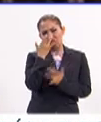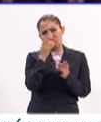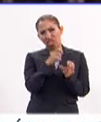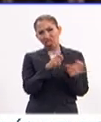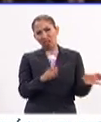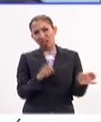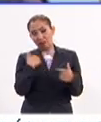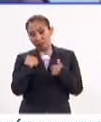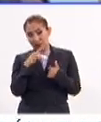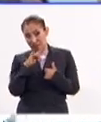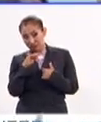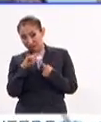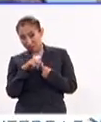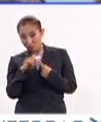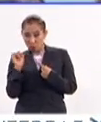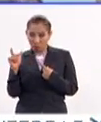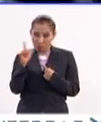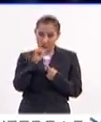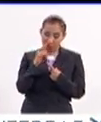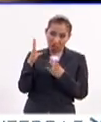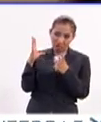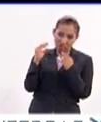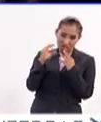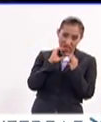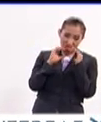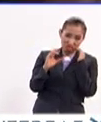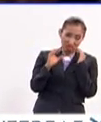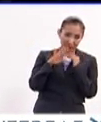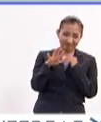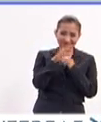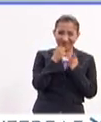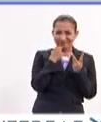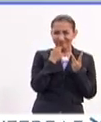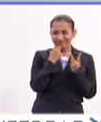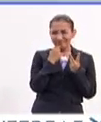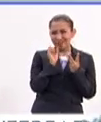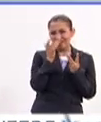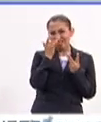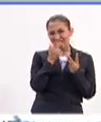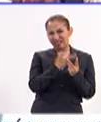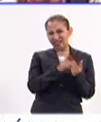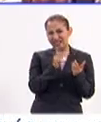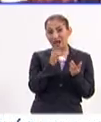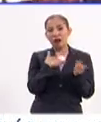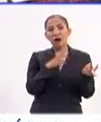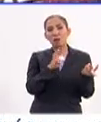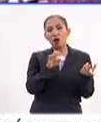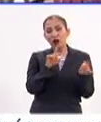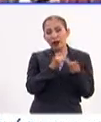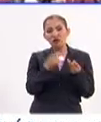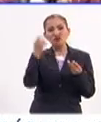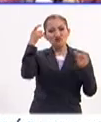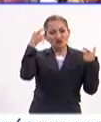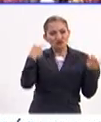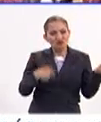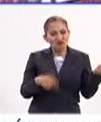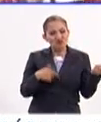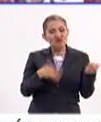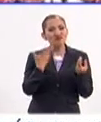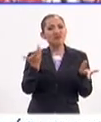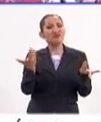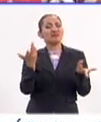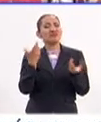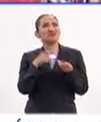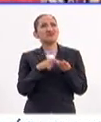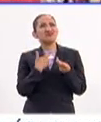renunciar a nuestro apellido, a la misma lengua con la que nos comunicamos en todo el país, a renunciar a los boleros, a la charrería, a la guitarra